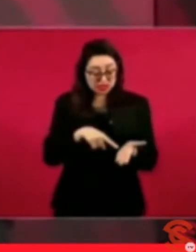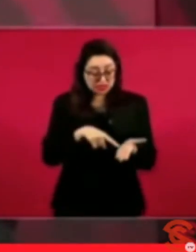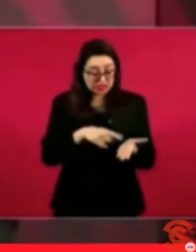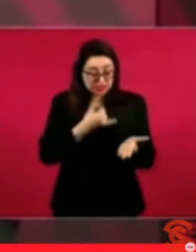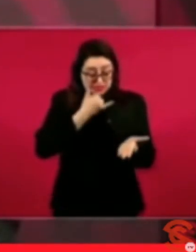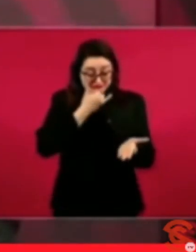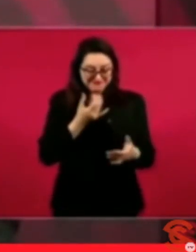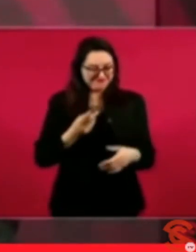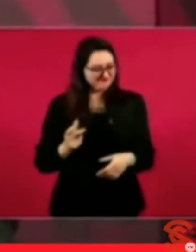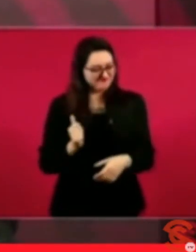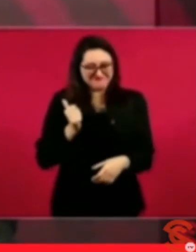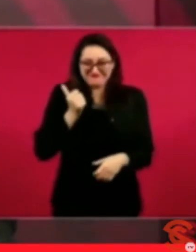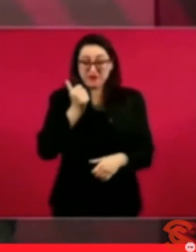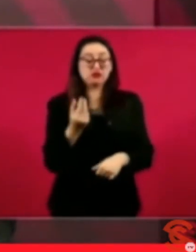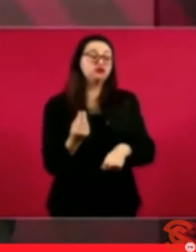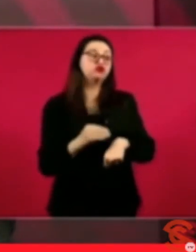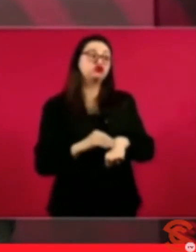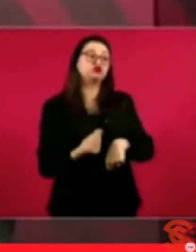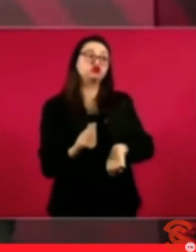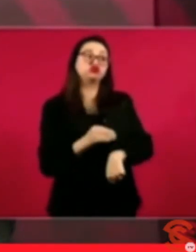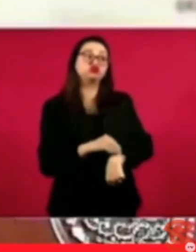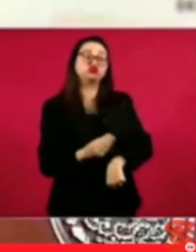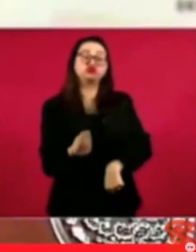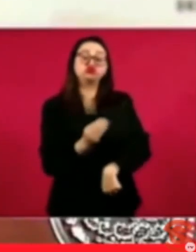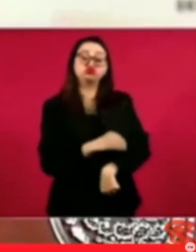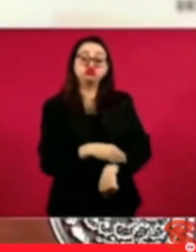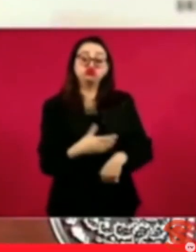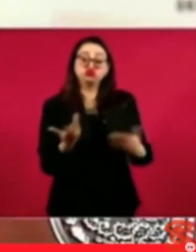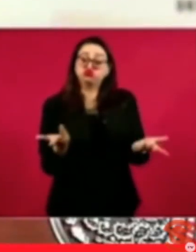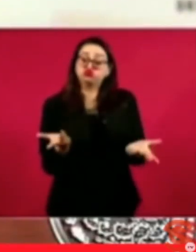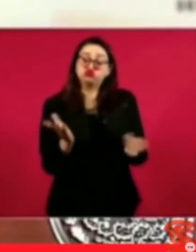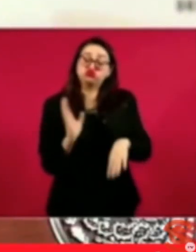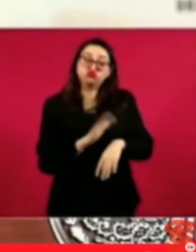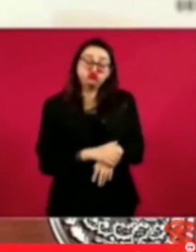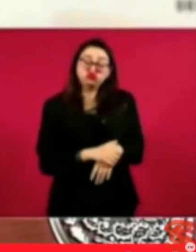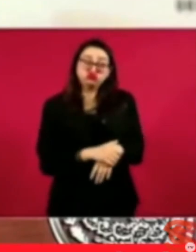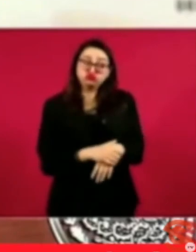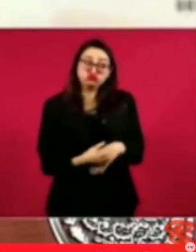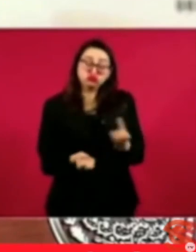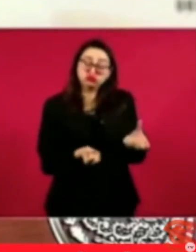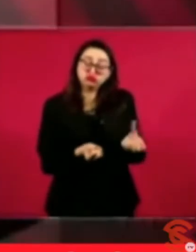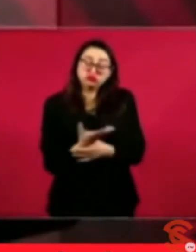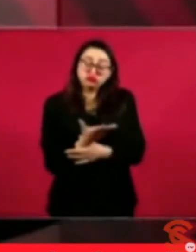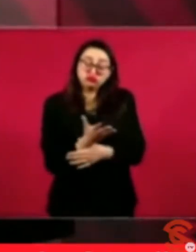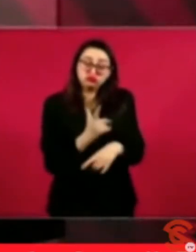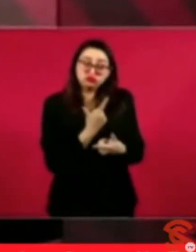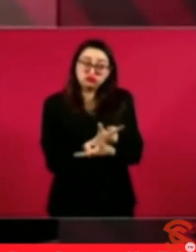todo ese tipo de cosas, ¿no? Entonces, él ayudaba.